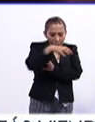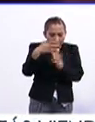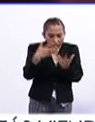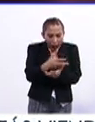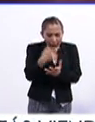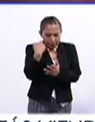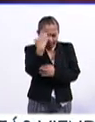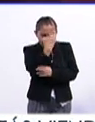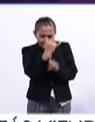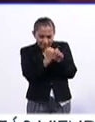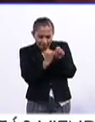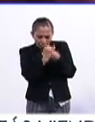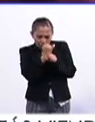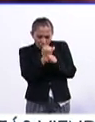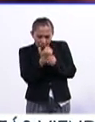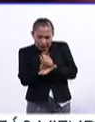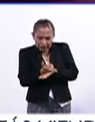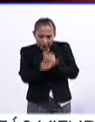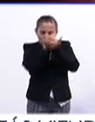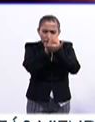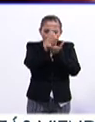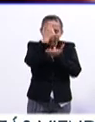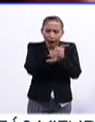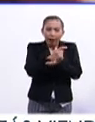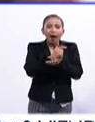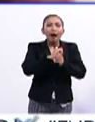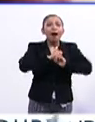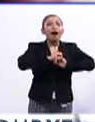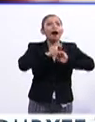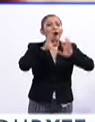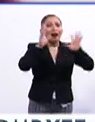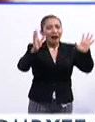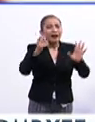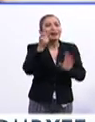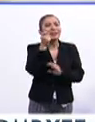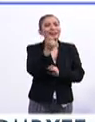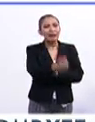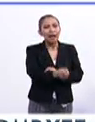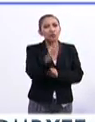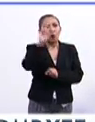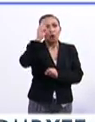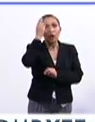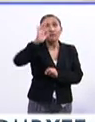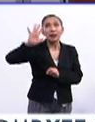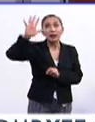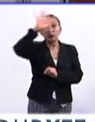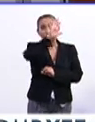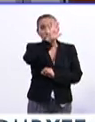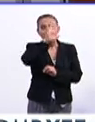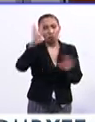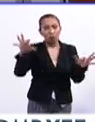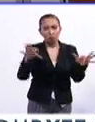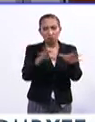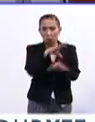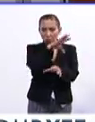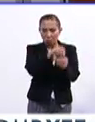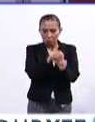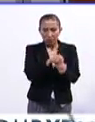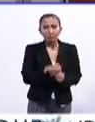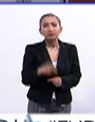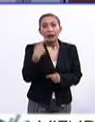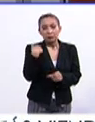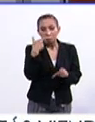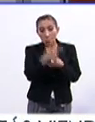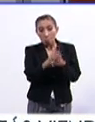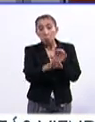poner una pieza más del rompecabezas de lo que es el universo en su conjunto entonces es